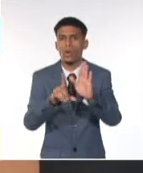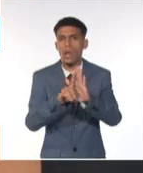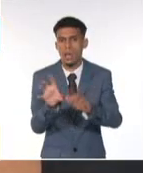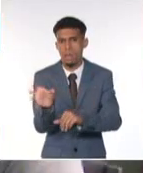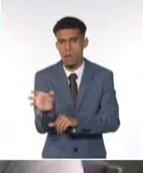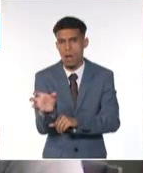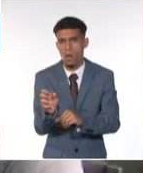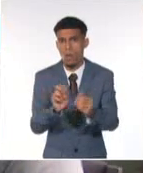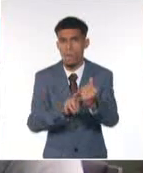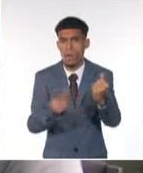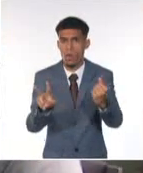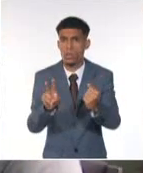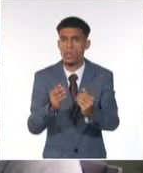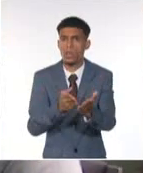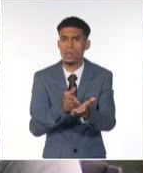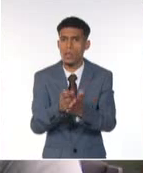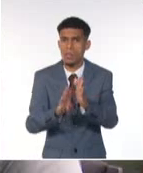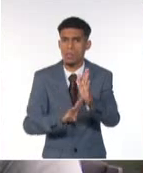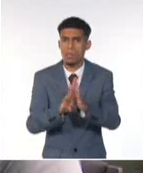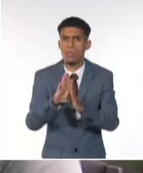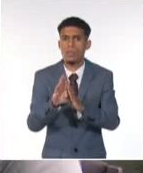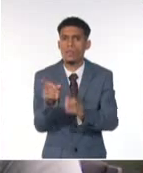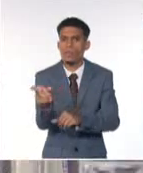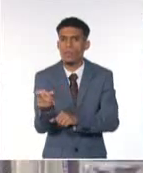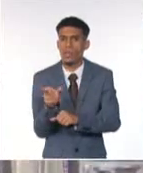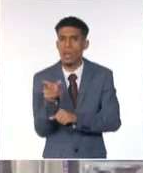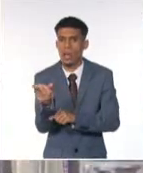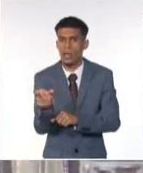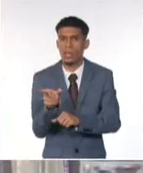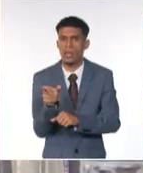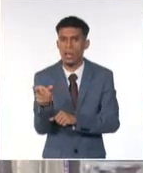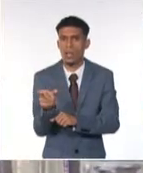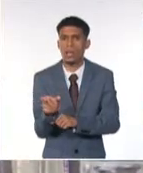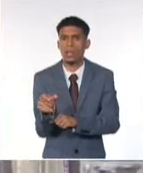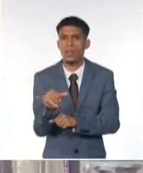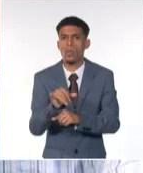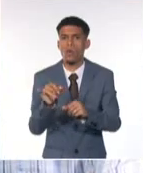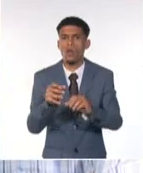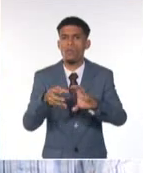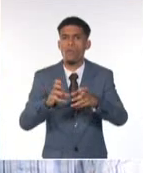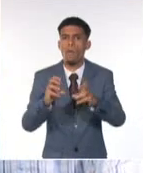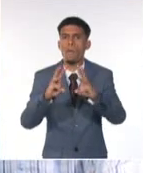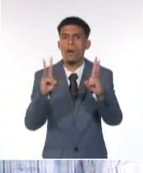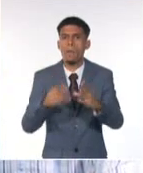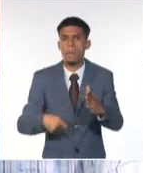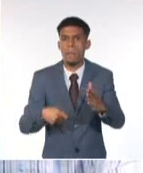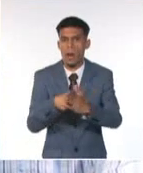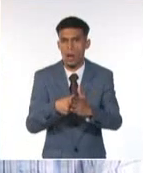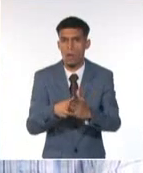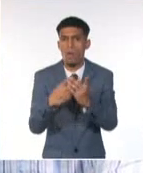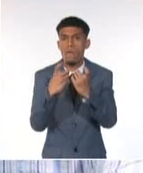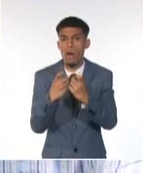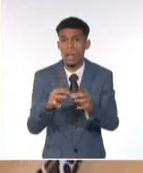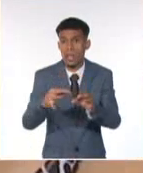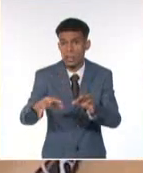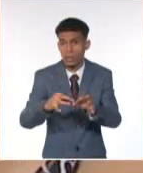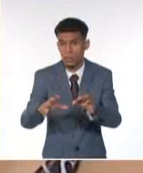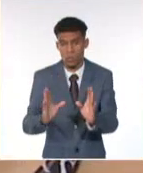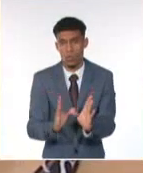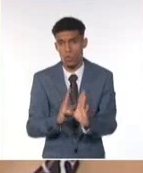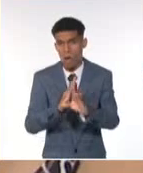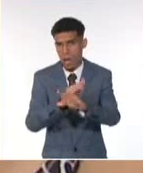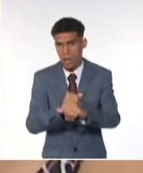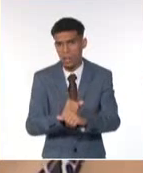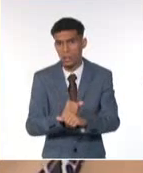la provincia aumenta la entrega de tarjetas y el empleo de los canales digitales de pago, aunque la falta de efectivo continúa siendo